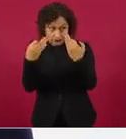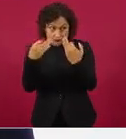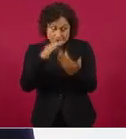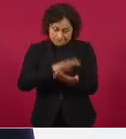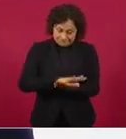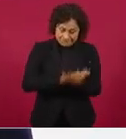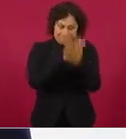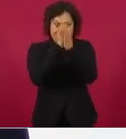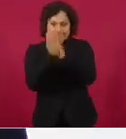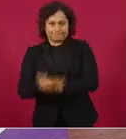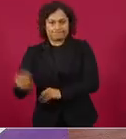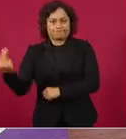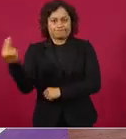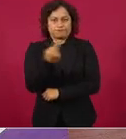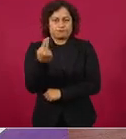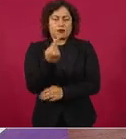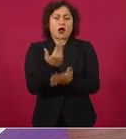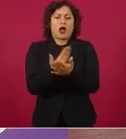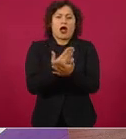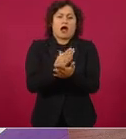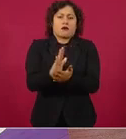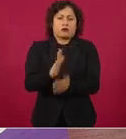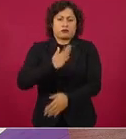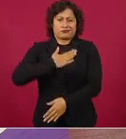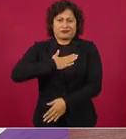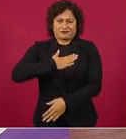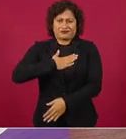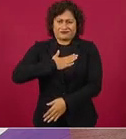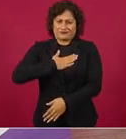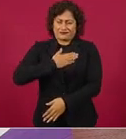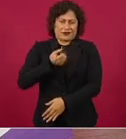es en legítima defensa.